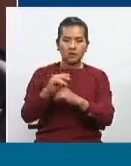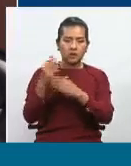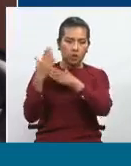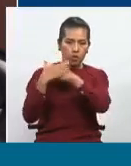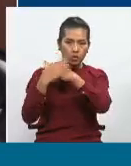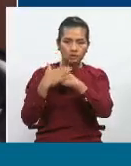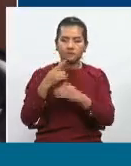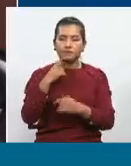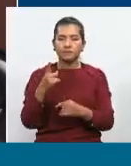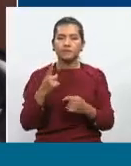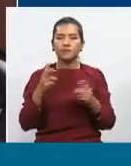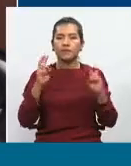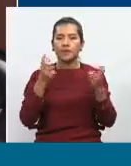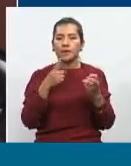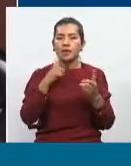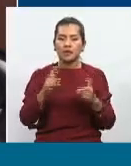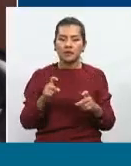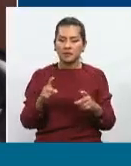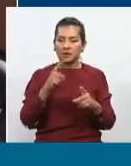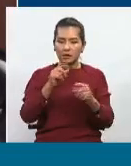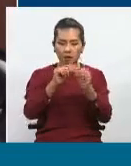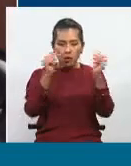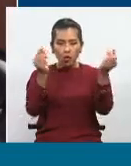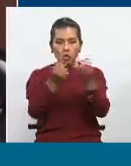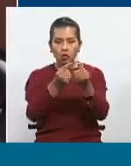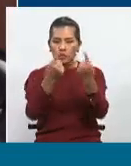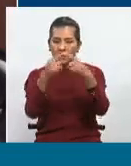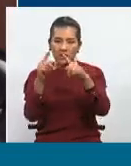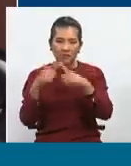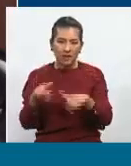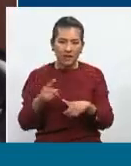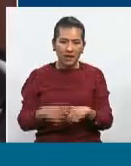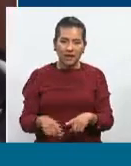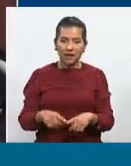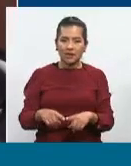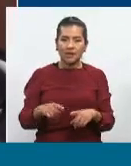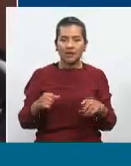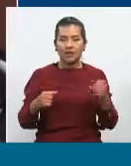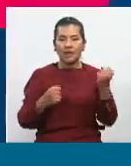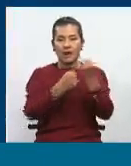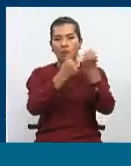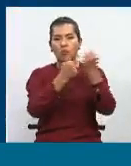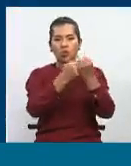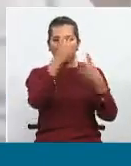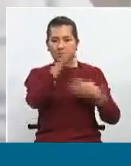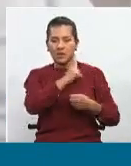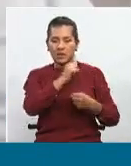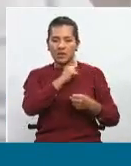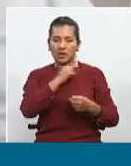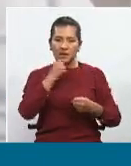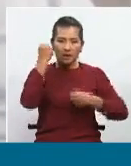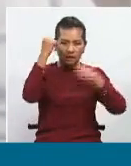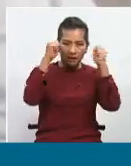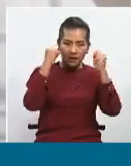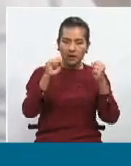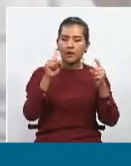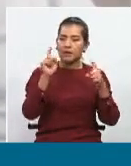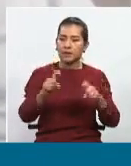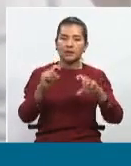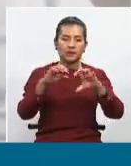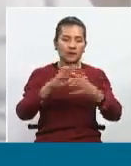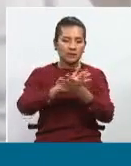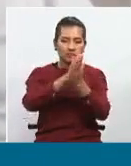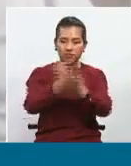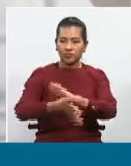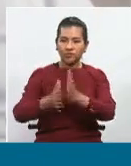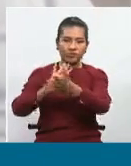grupos paraestatales, Unión Juvenil Cruceñista en Santa Cruz, la Resistencia Juvenil Cochala en